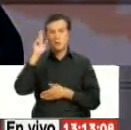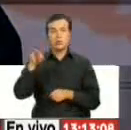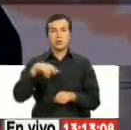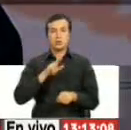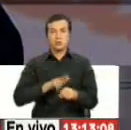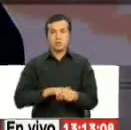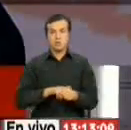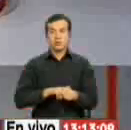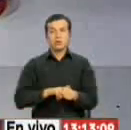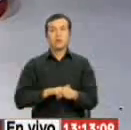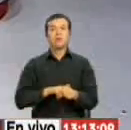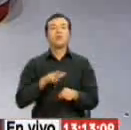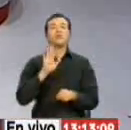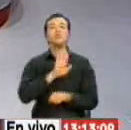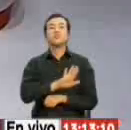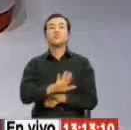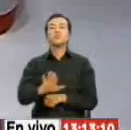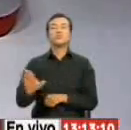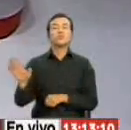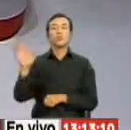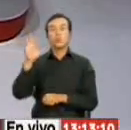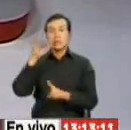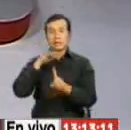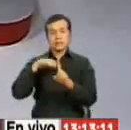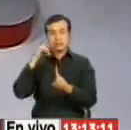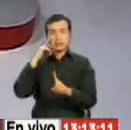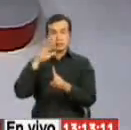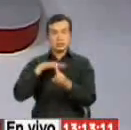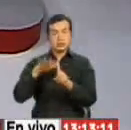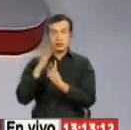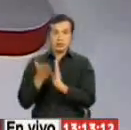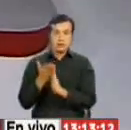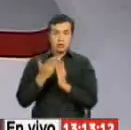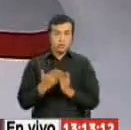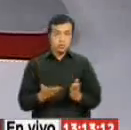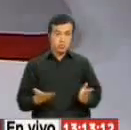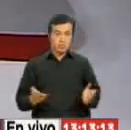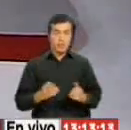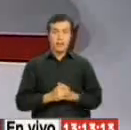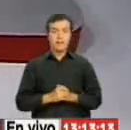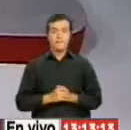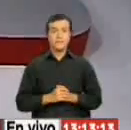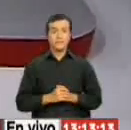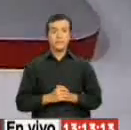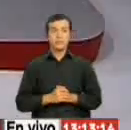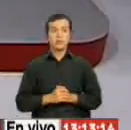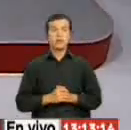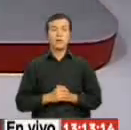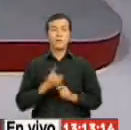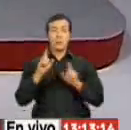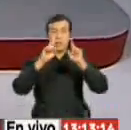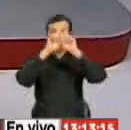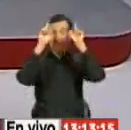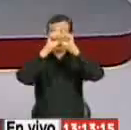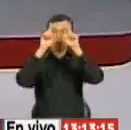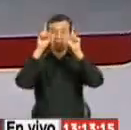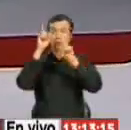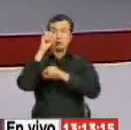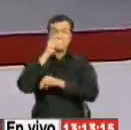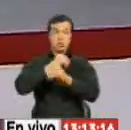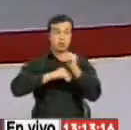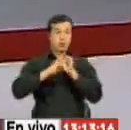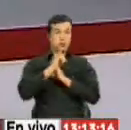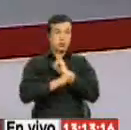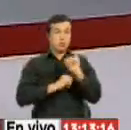van a tener su incidencia y los invertir inversionistas extranjeros van a